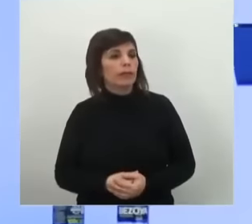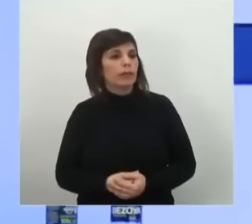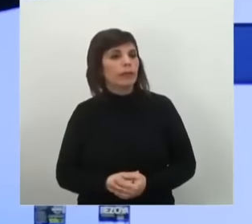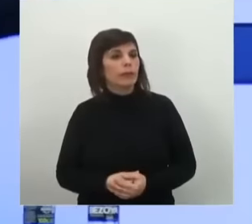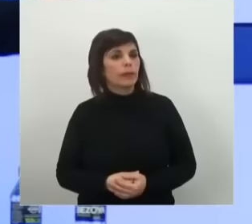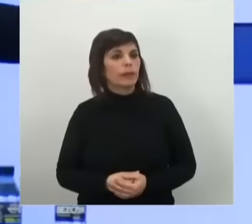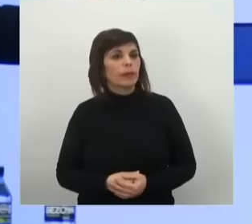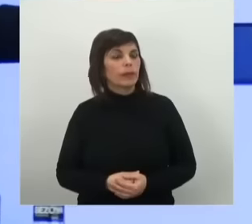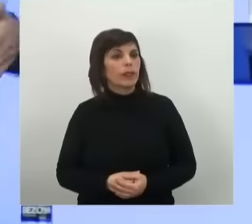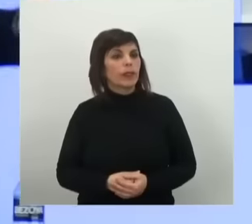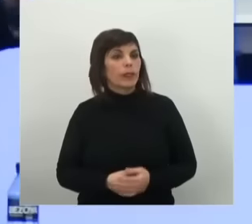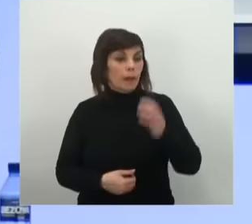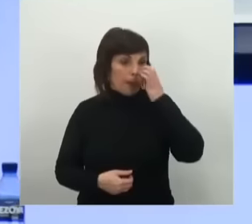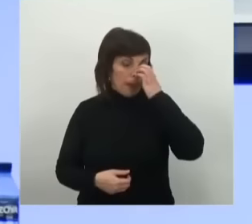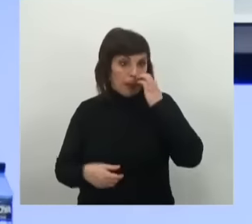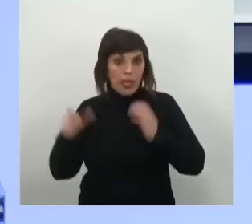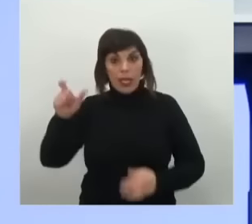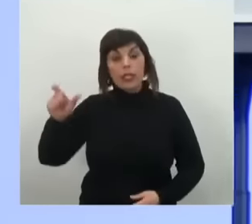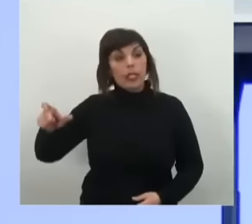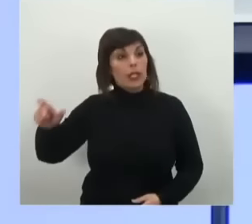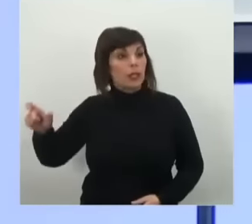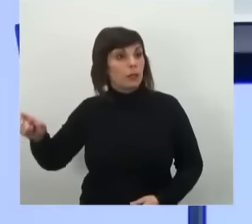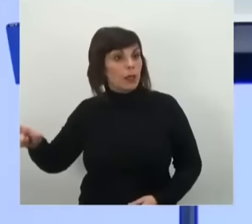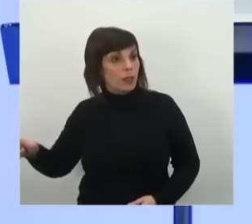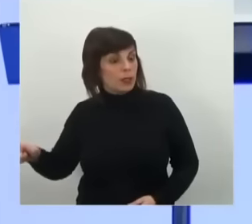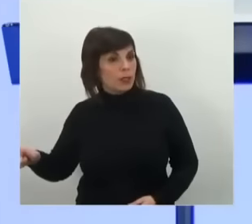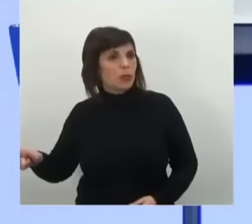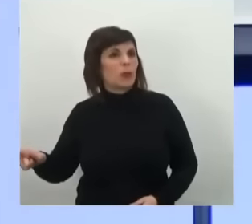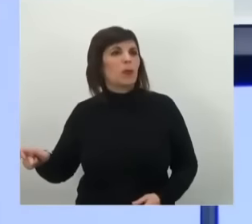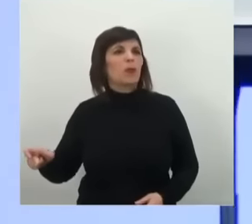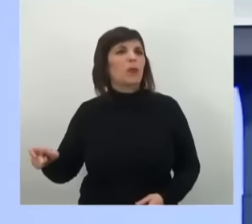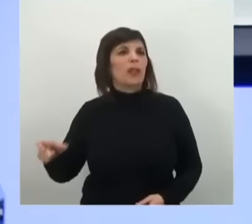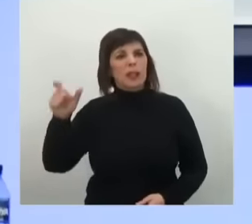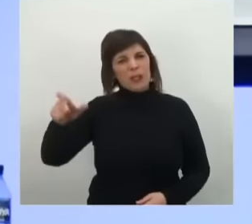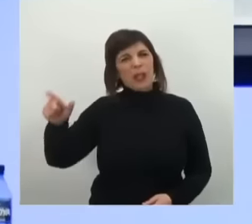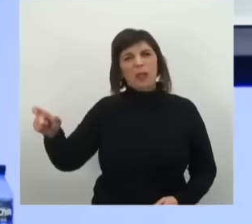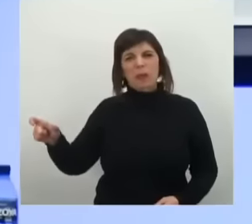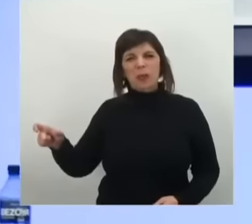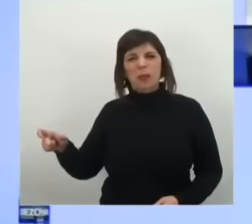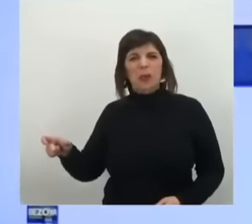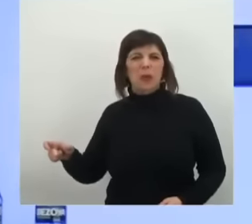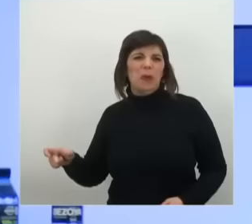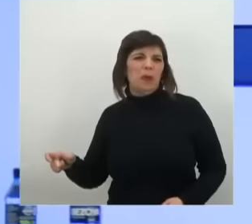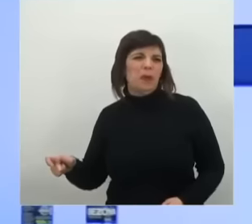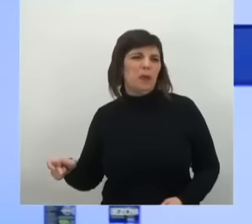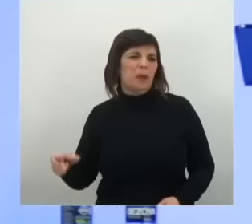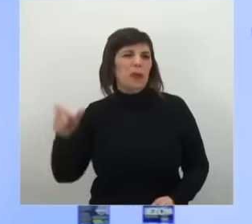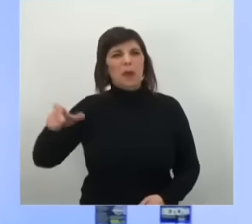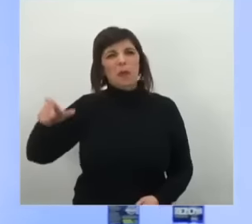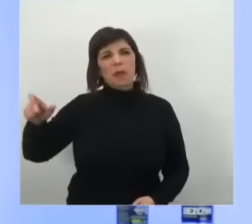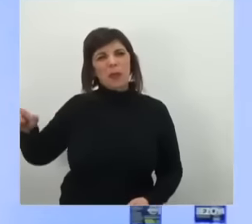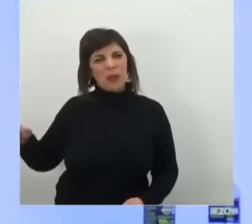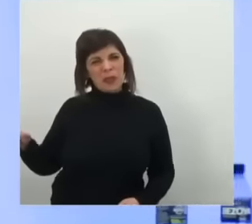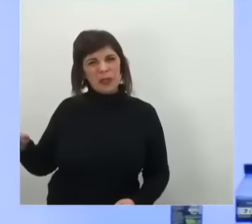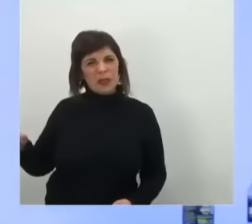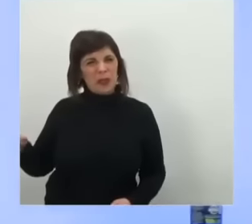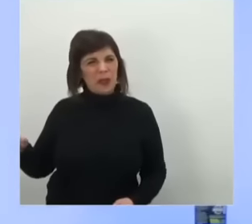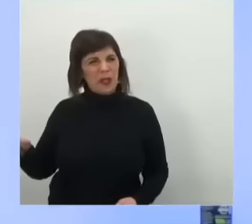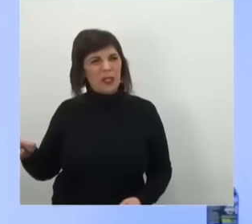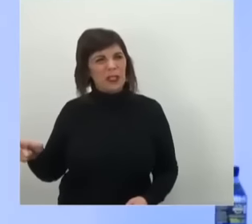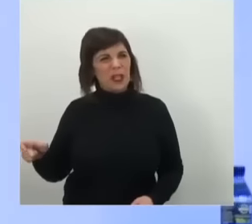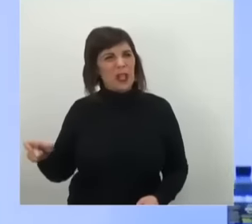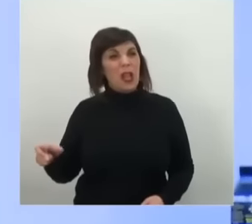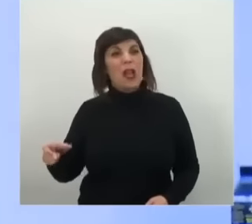ser que aquella gente Vino disfrutó de Israel me mandan un recibo una transferencia bancaria falsificada el dinero nunca lo tuve en la